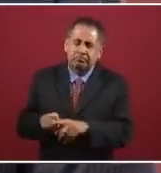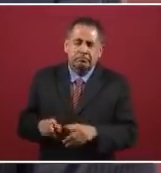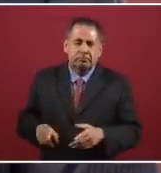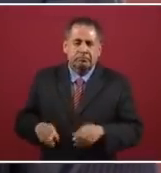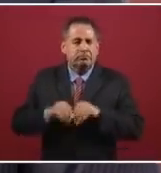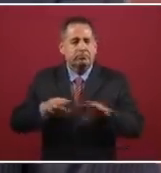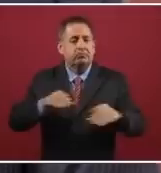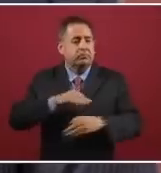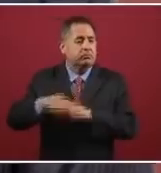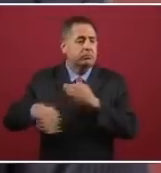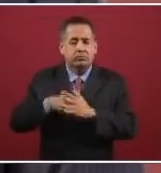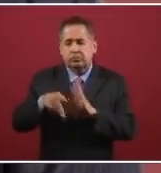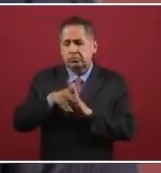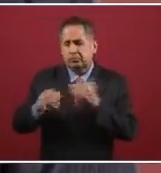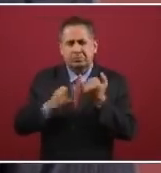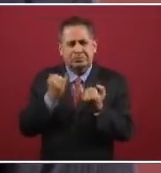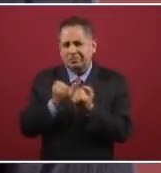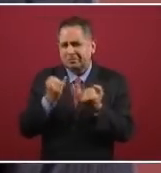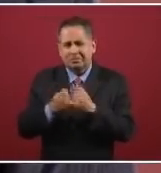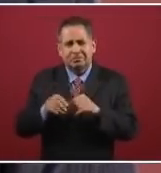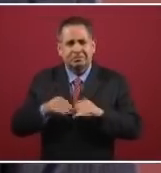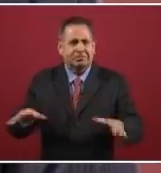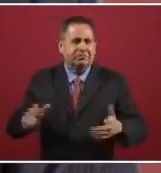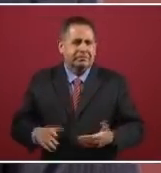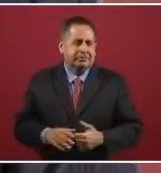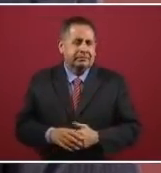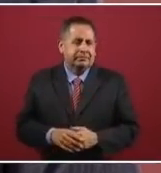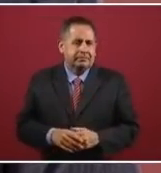difundía en todos los medios.